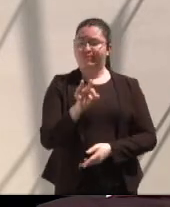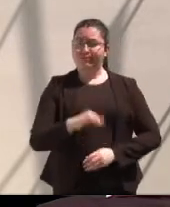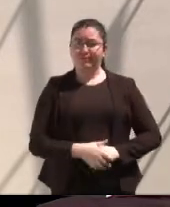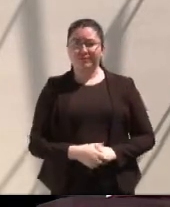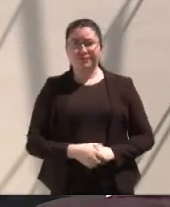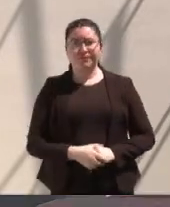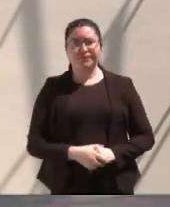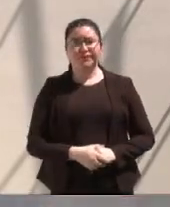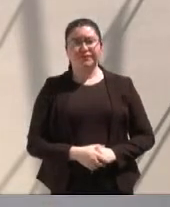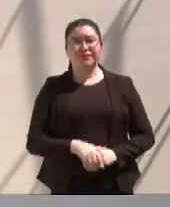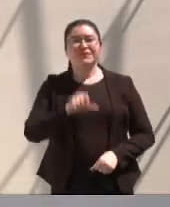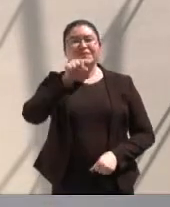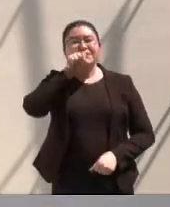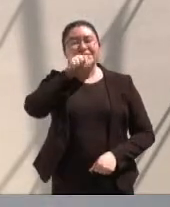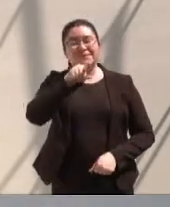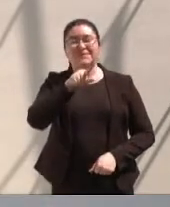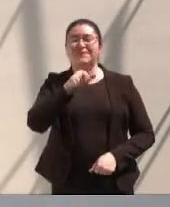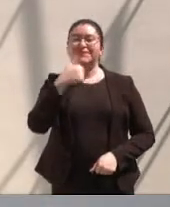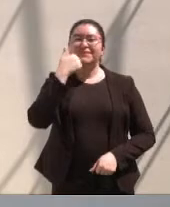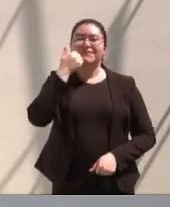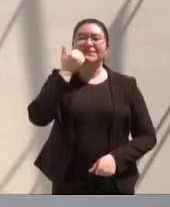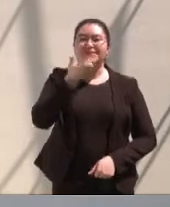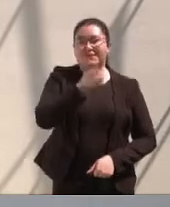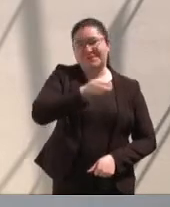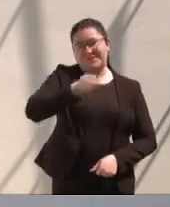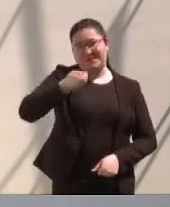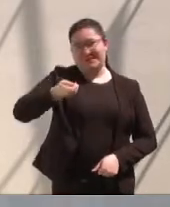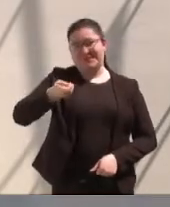Y quiero saludar también…